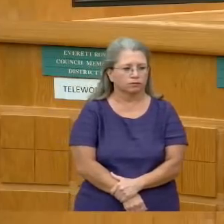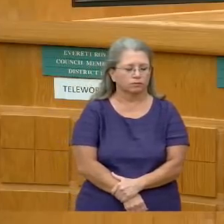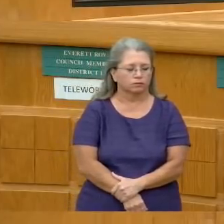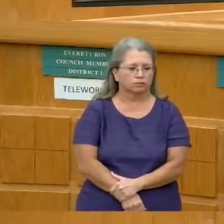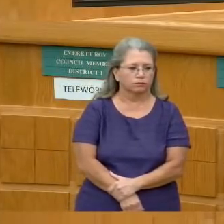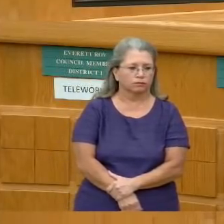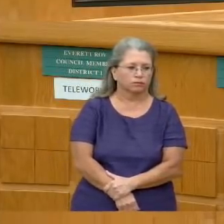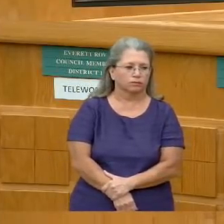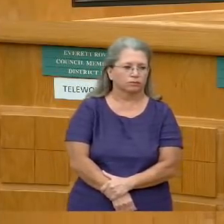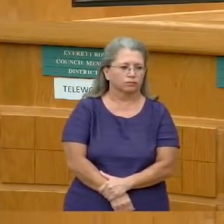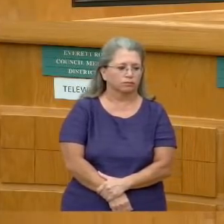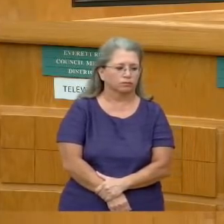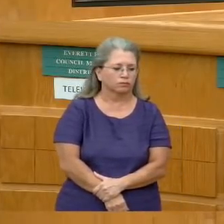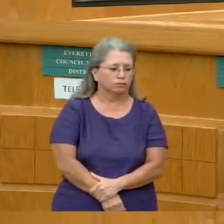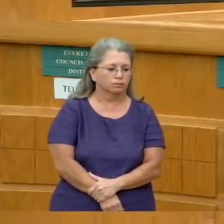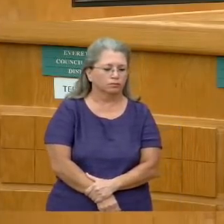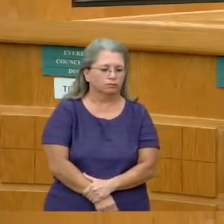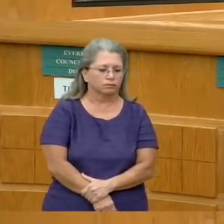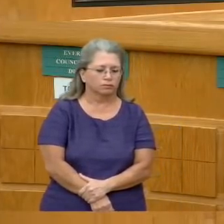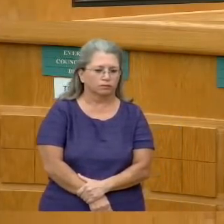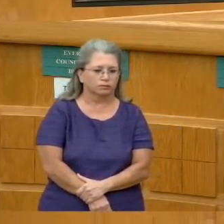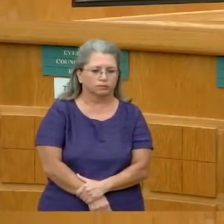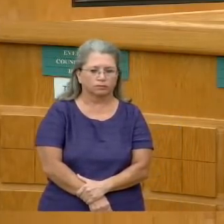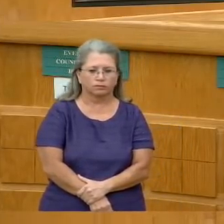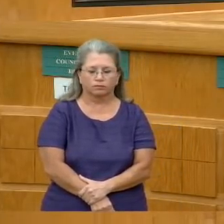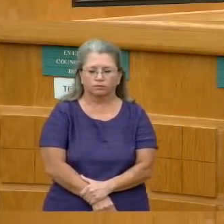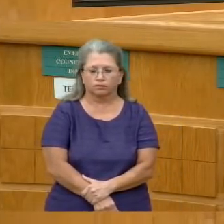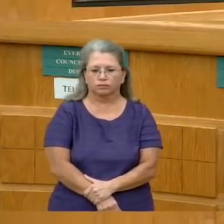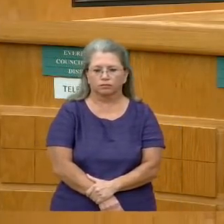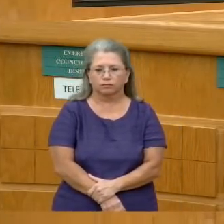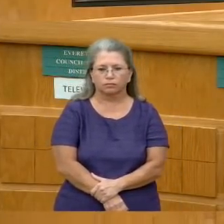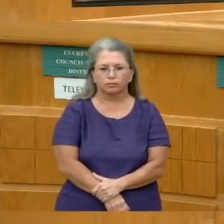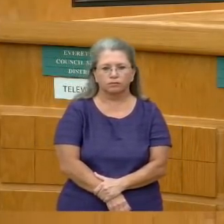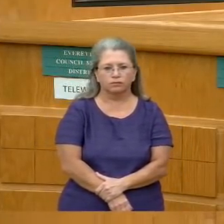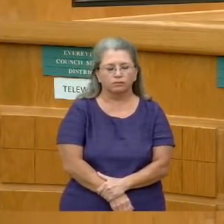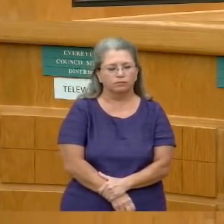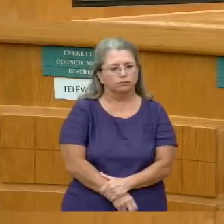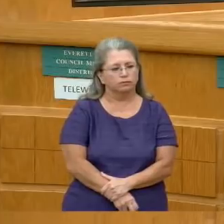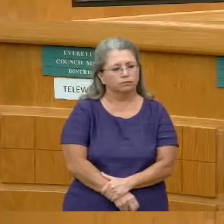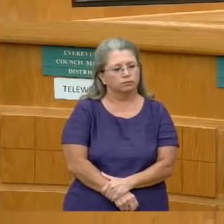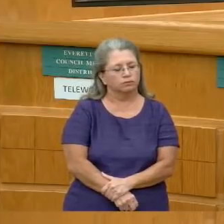356-9572. La Farmacia CVS ubicada en la calle Alameda al número